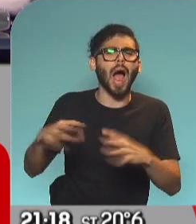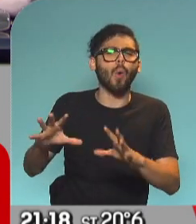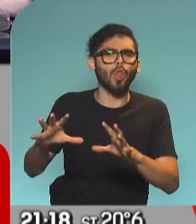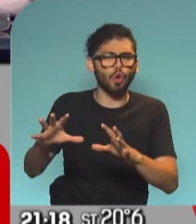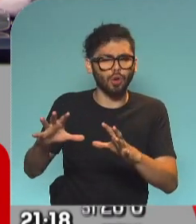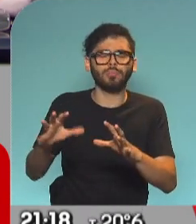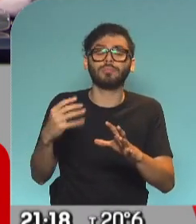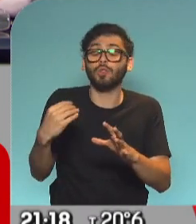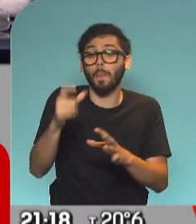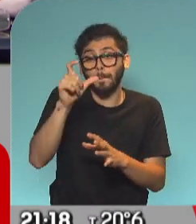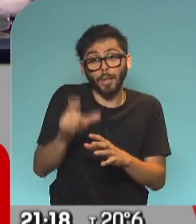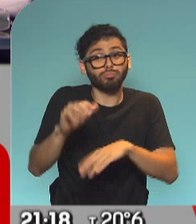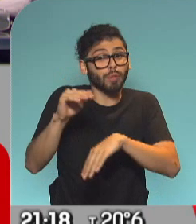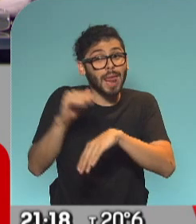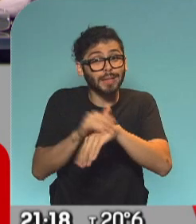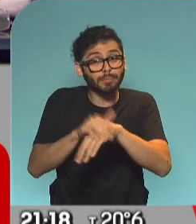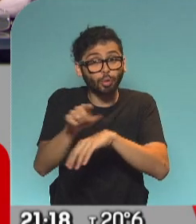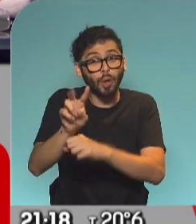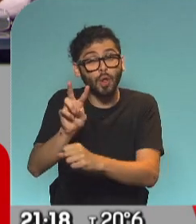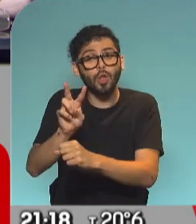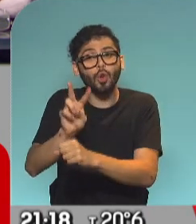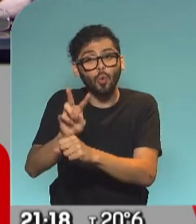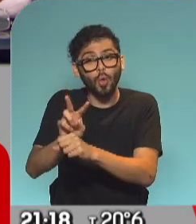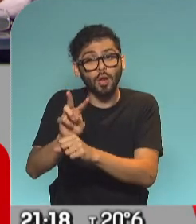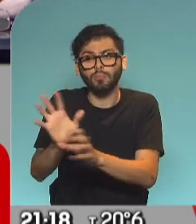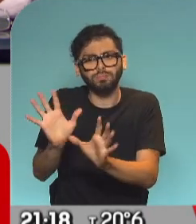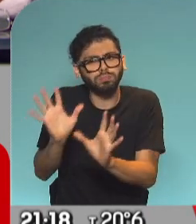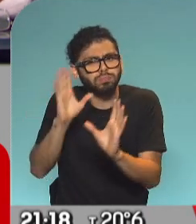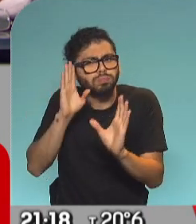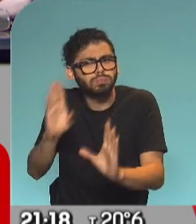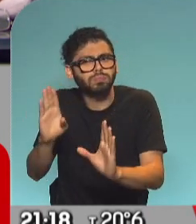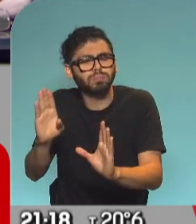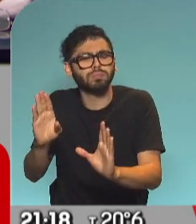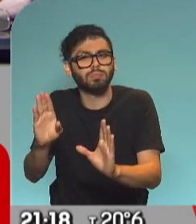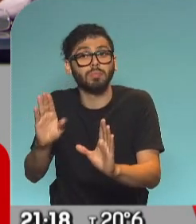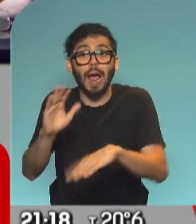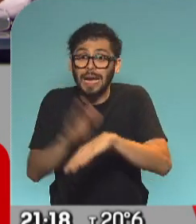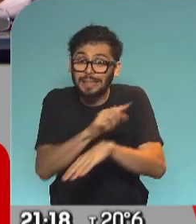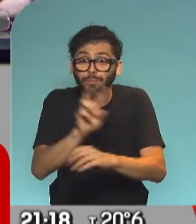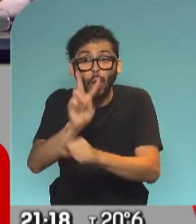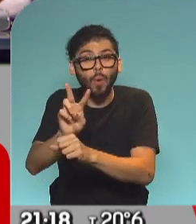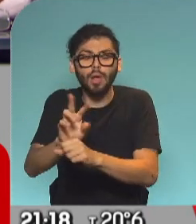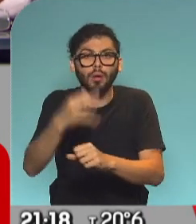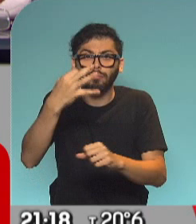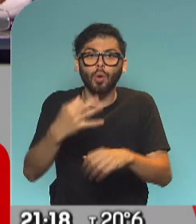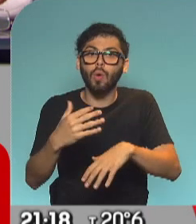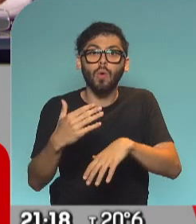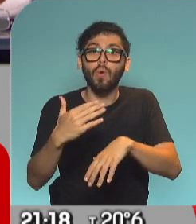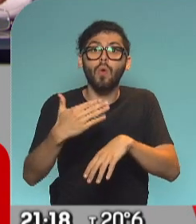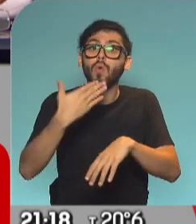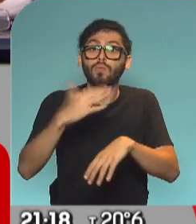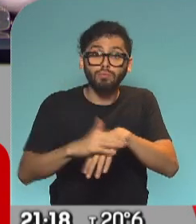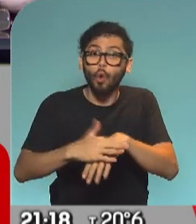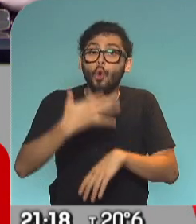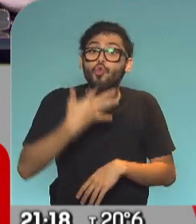que alguien que hubiera debido tener la responsabilidad de tener el cuidado sobre Diego Armando Maradona no hubiera cumplido